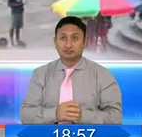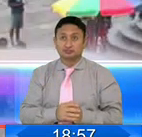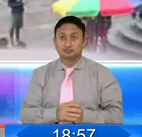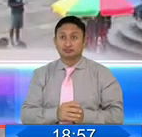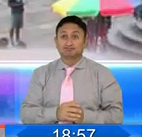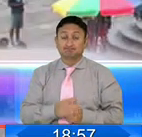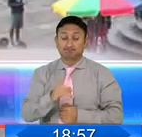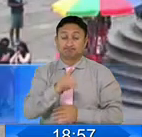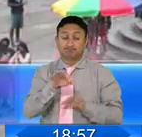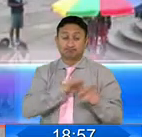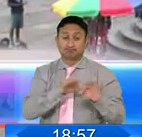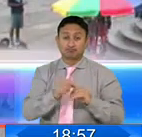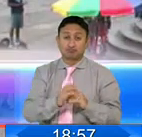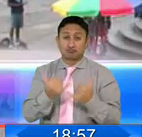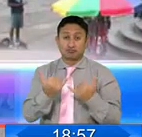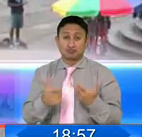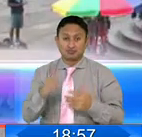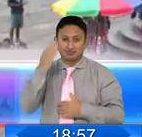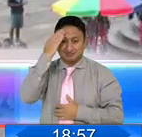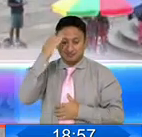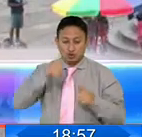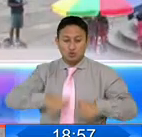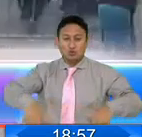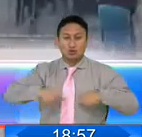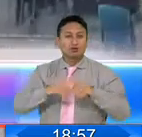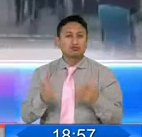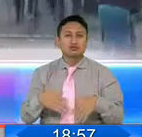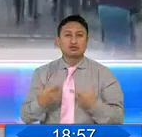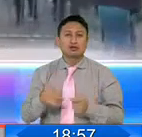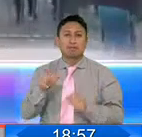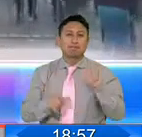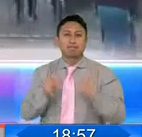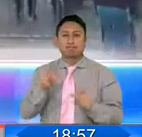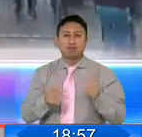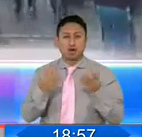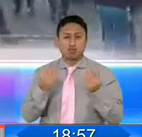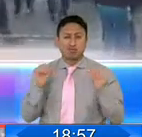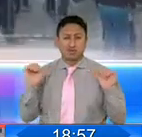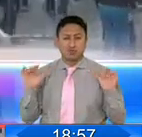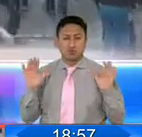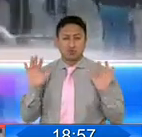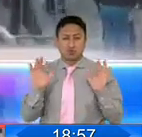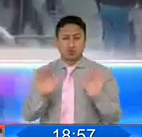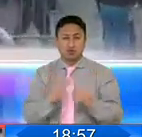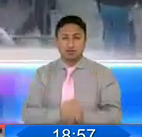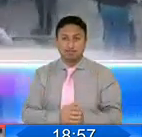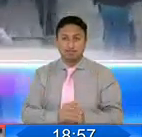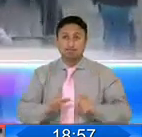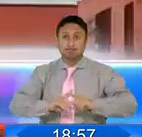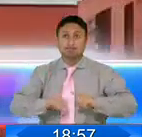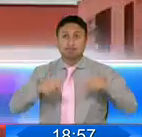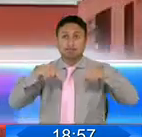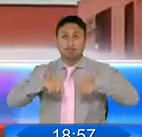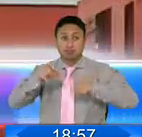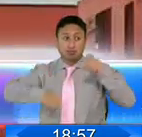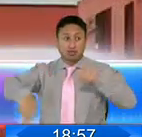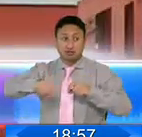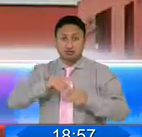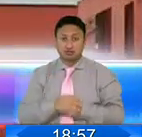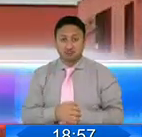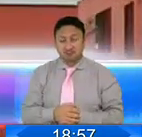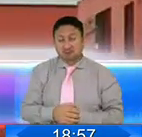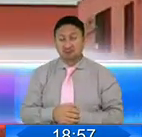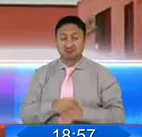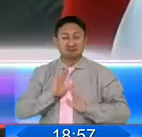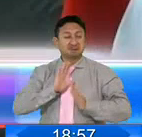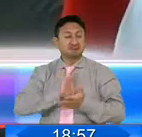zapata sostiene que ya se han identificado los espacios donde se concentra la mayor cantidad de gente no sin embargo existe un relajamiento por parte de la